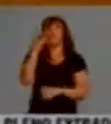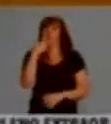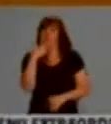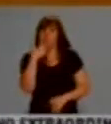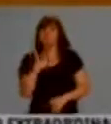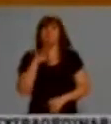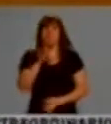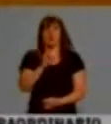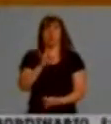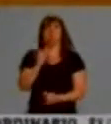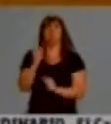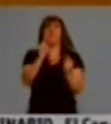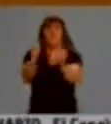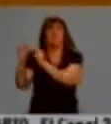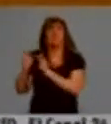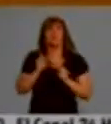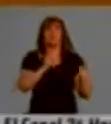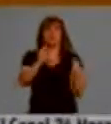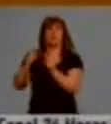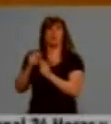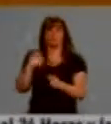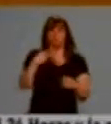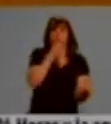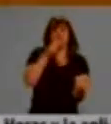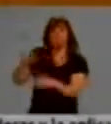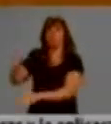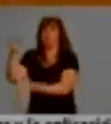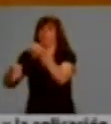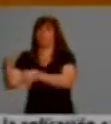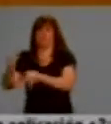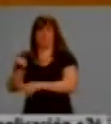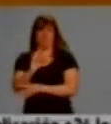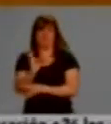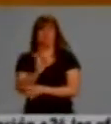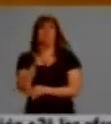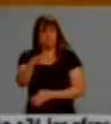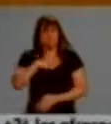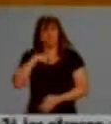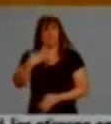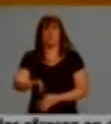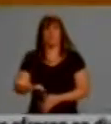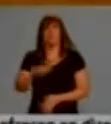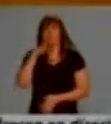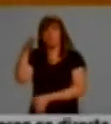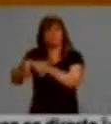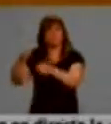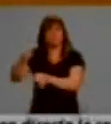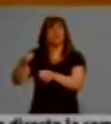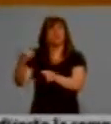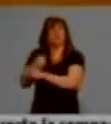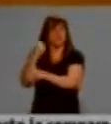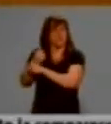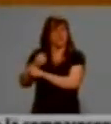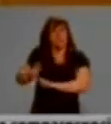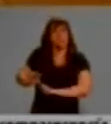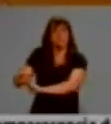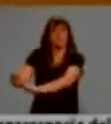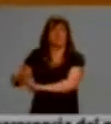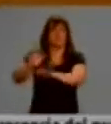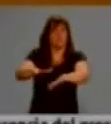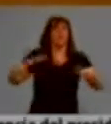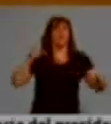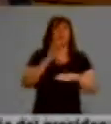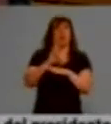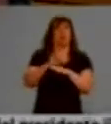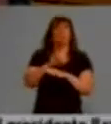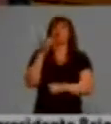y debatir sin suplantar a la justicia. Y eso es posible. La justicia tiene que hacer su trabajo y el Parlamento tiene que hacer el